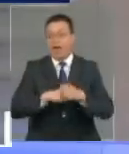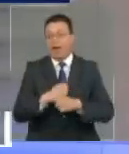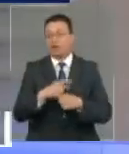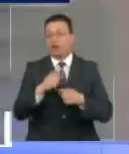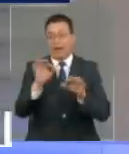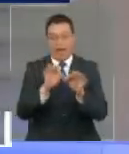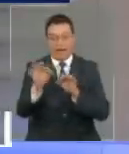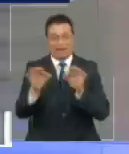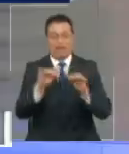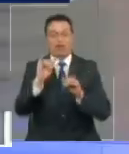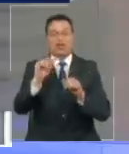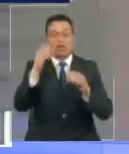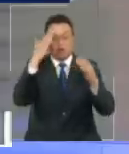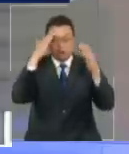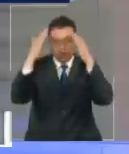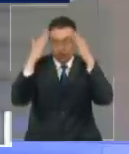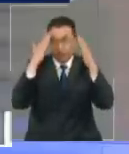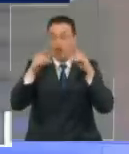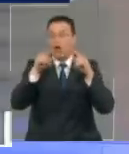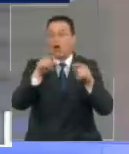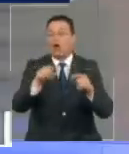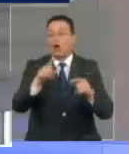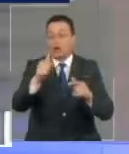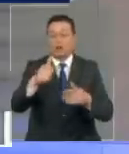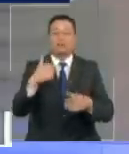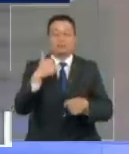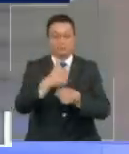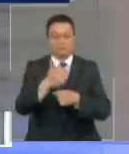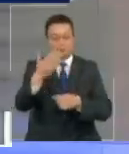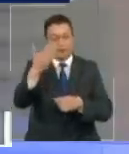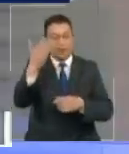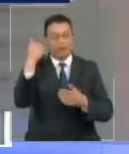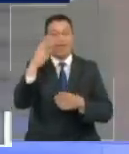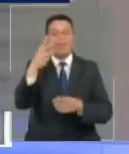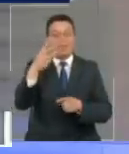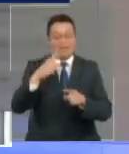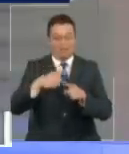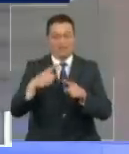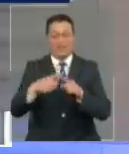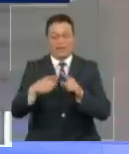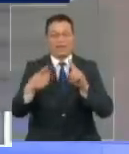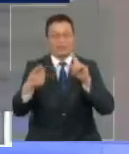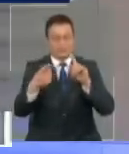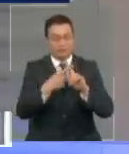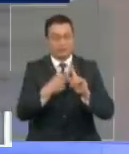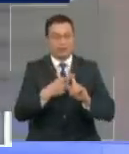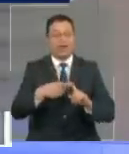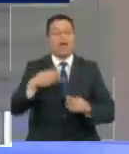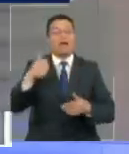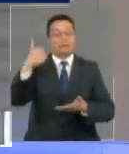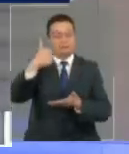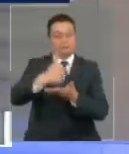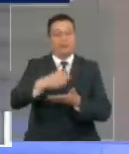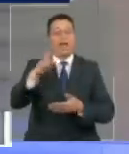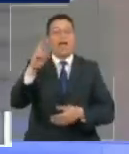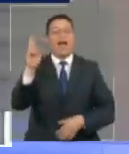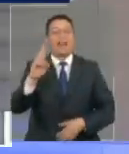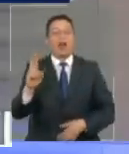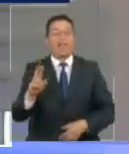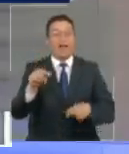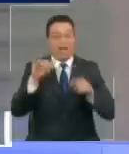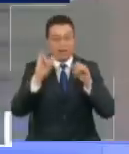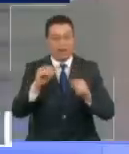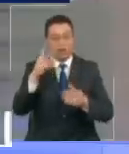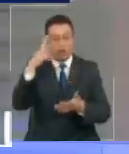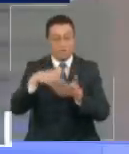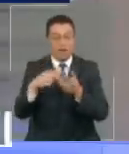es arquitecto y sociólogo. Él se presentó en el pasado en 3 oportunidades a la alcaldía de Recoleta y fue en el 2012